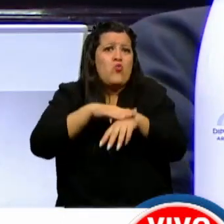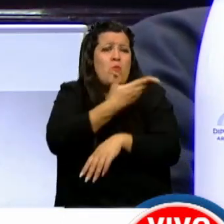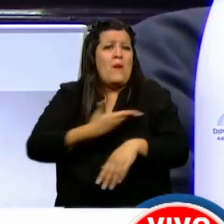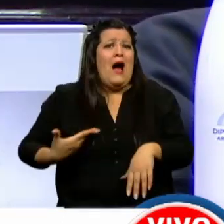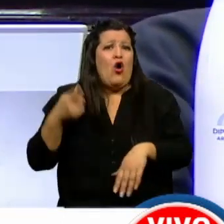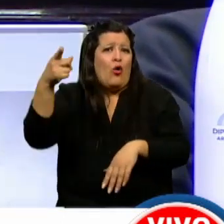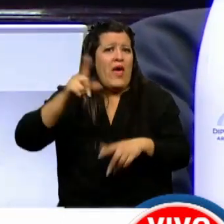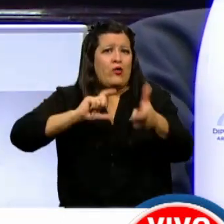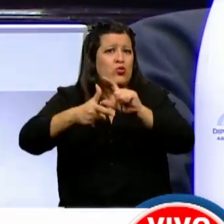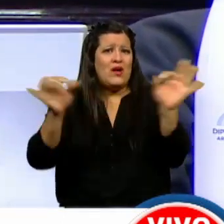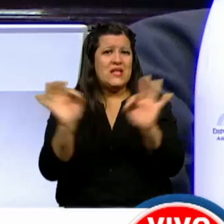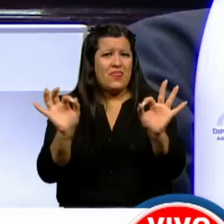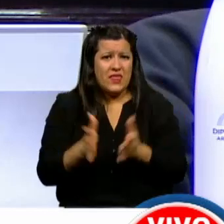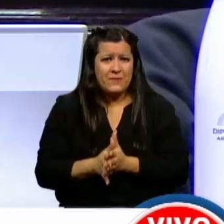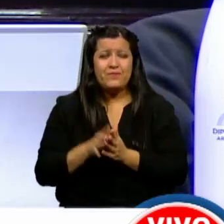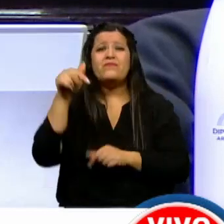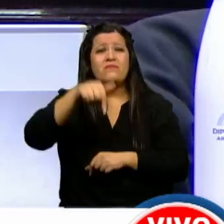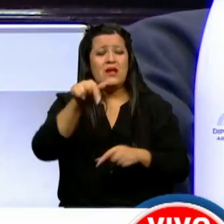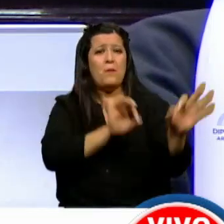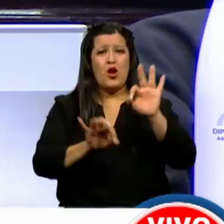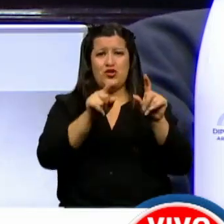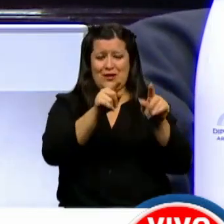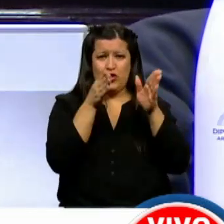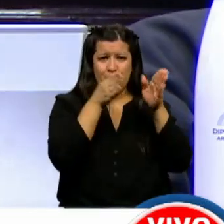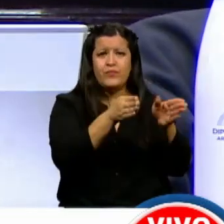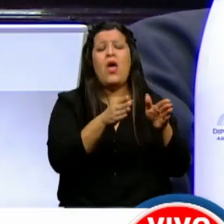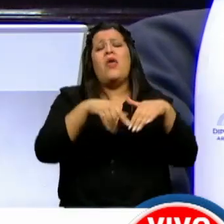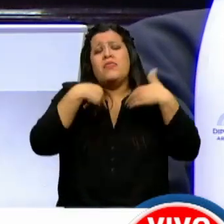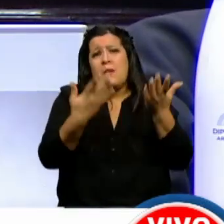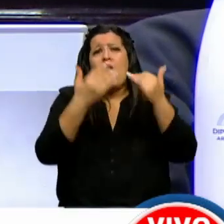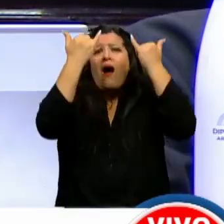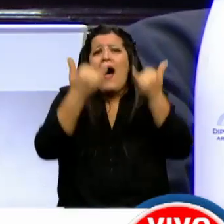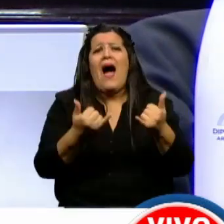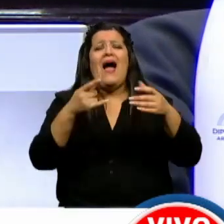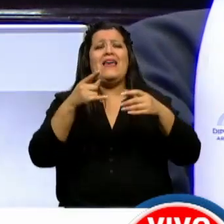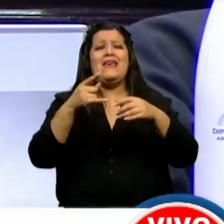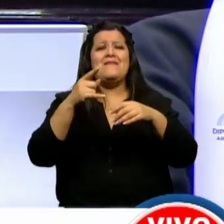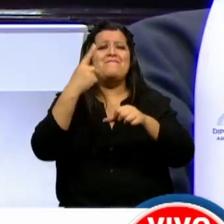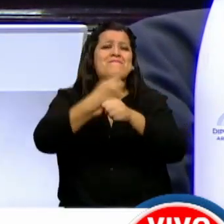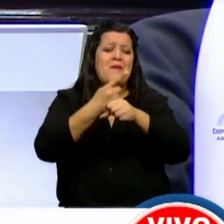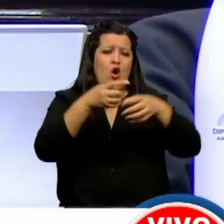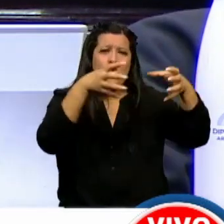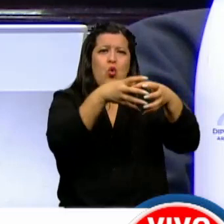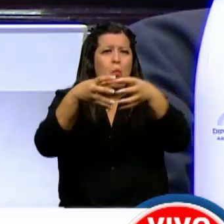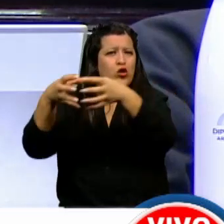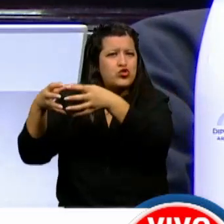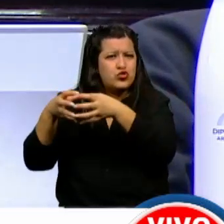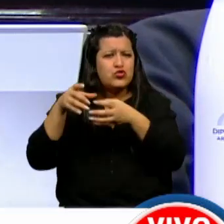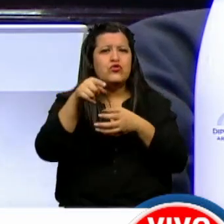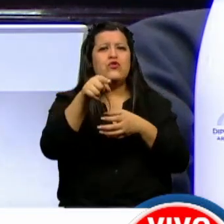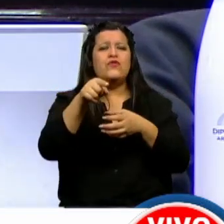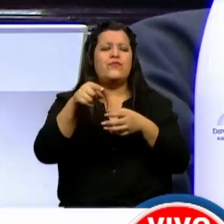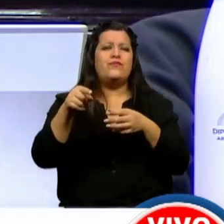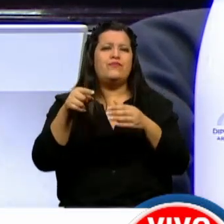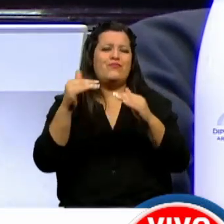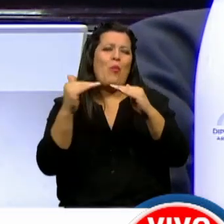el punto central de este proyecto. Después hay obviamente un ensanchamiento de las primeras bandas en las